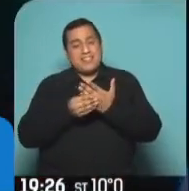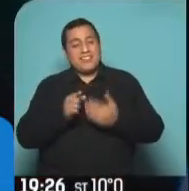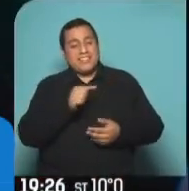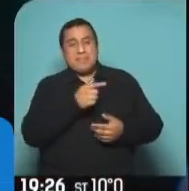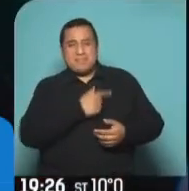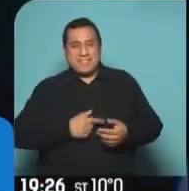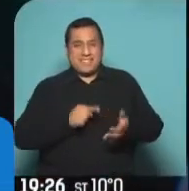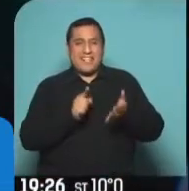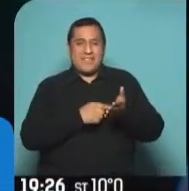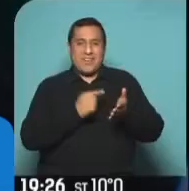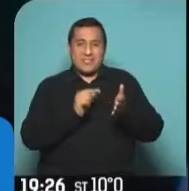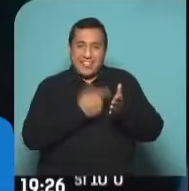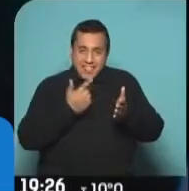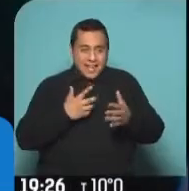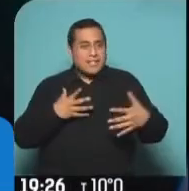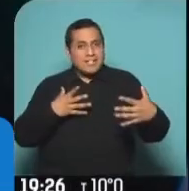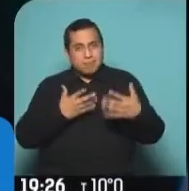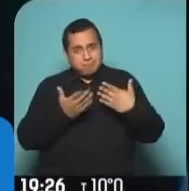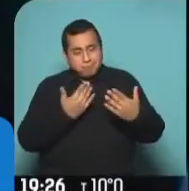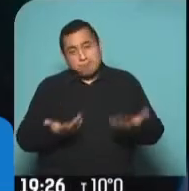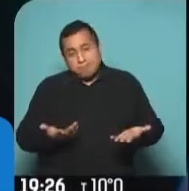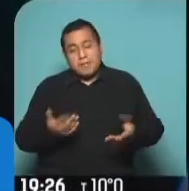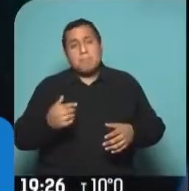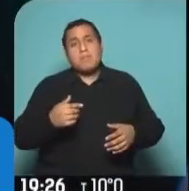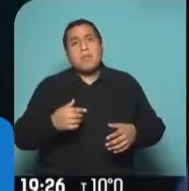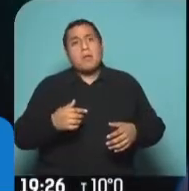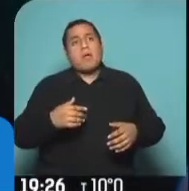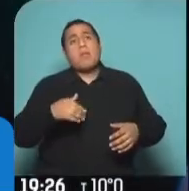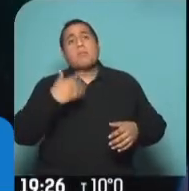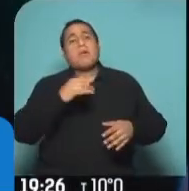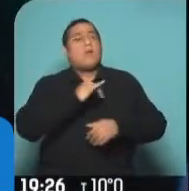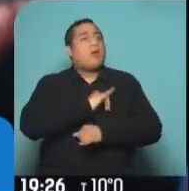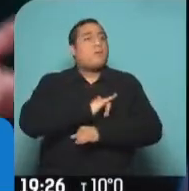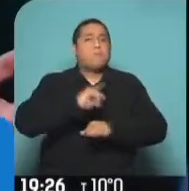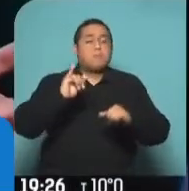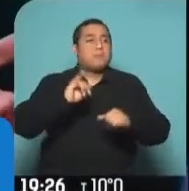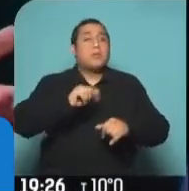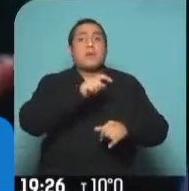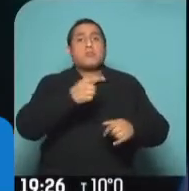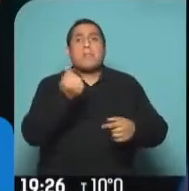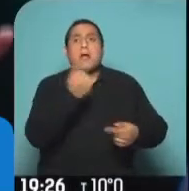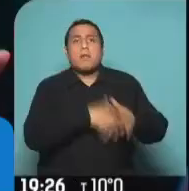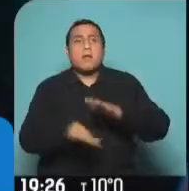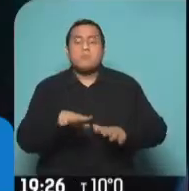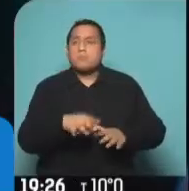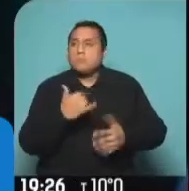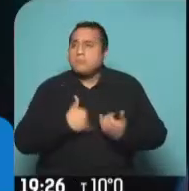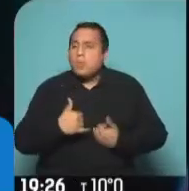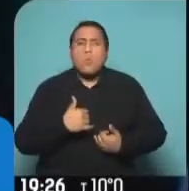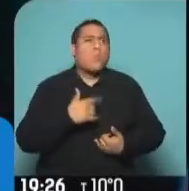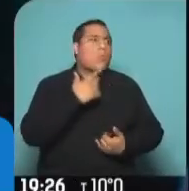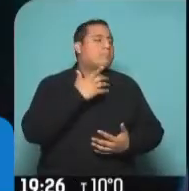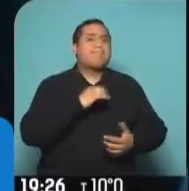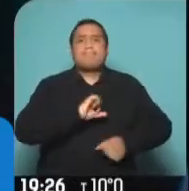Central, y que no haya declaraciones que pongan nerviosos a los actores económicos de parte de los demás actores, los políticos, los de la